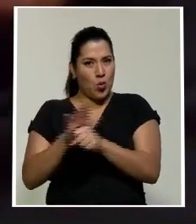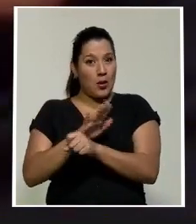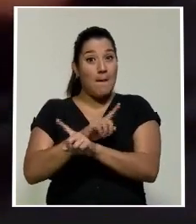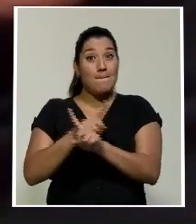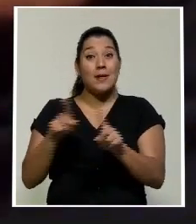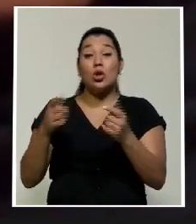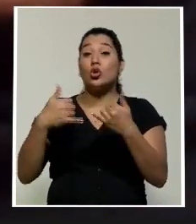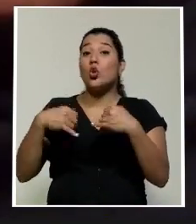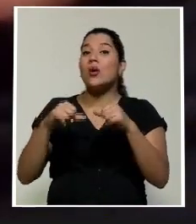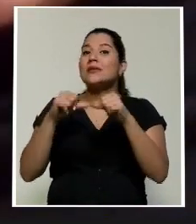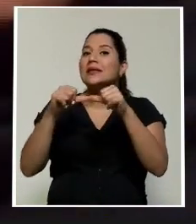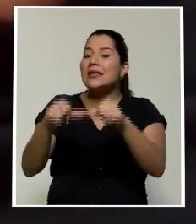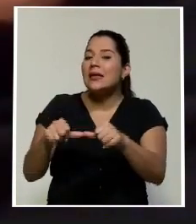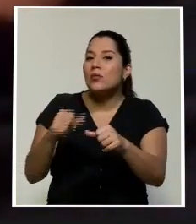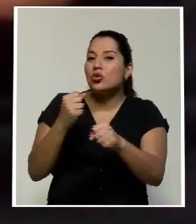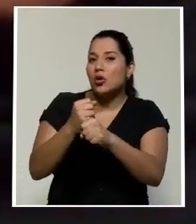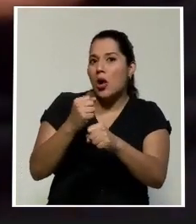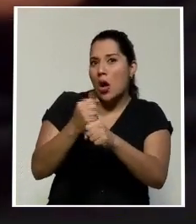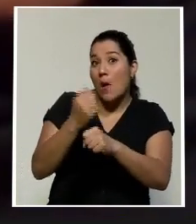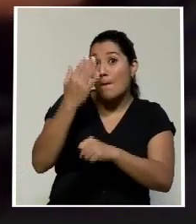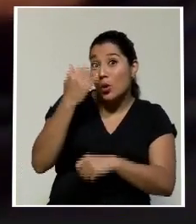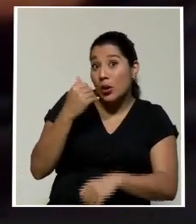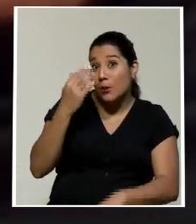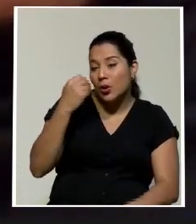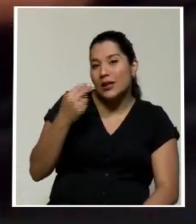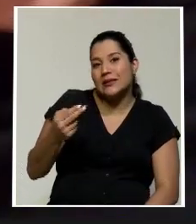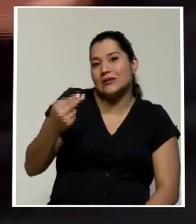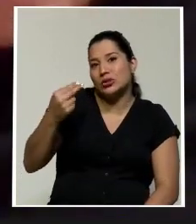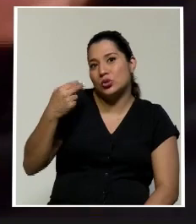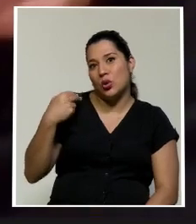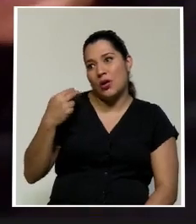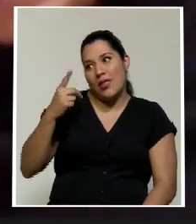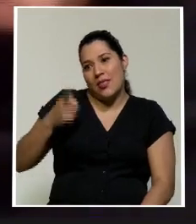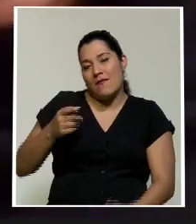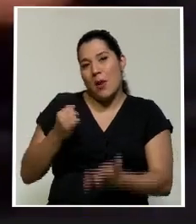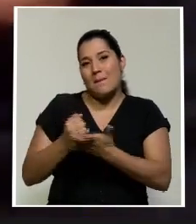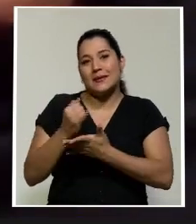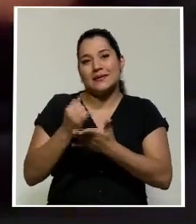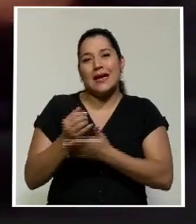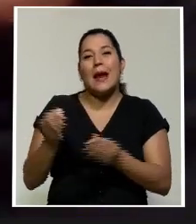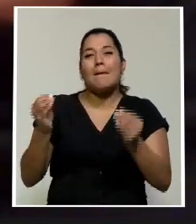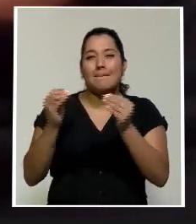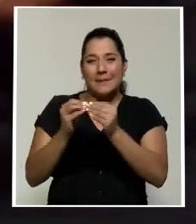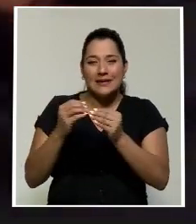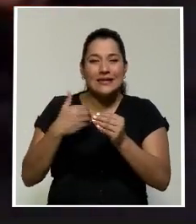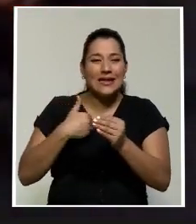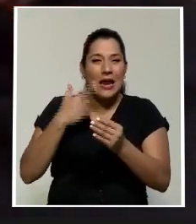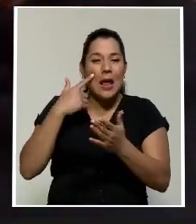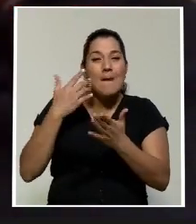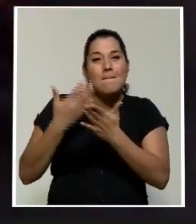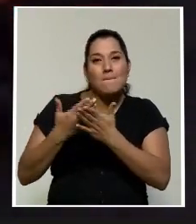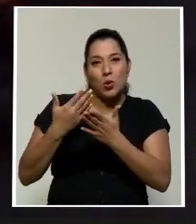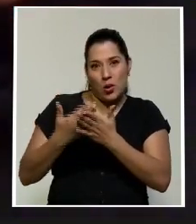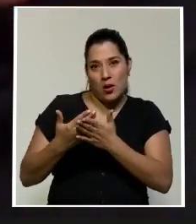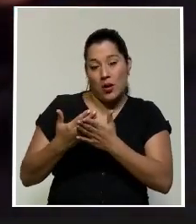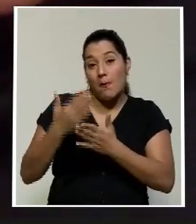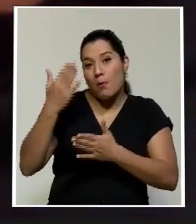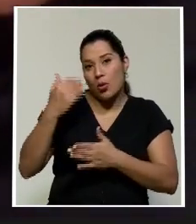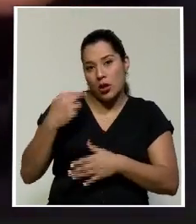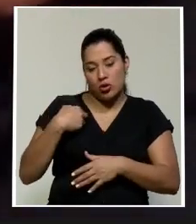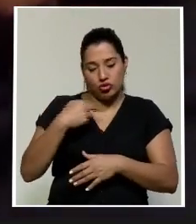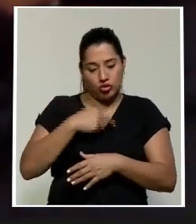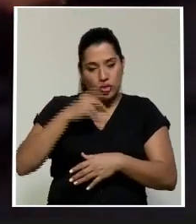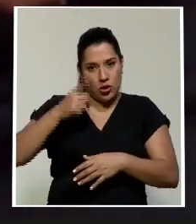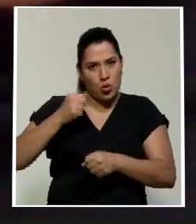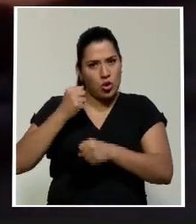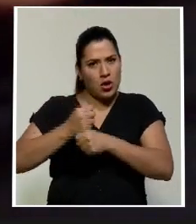estamos trabajándolas porque son historias que hay que investigar y documentar muy bien. Porque uno tiene que ser muy